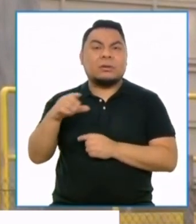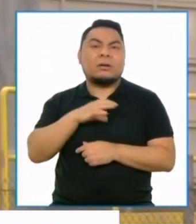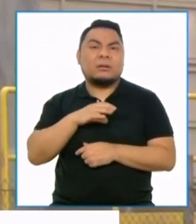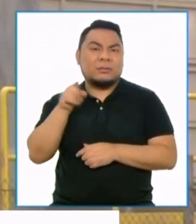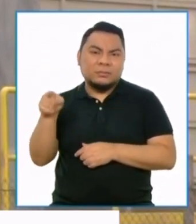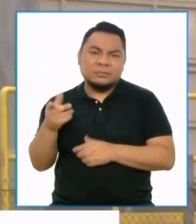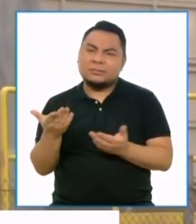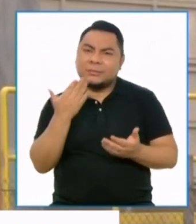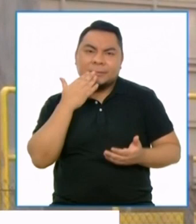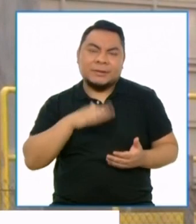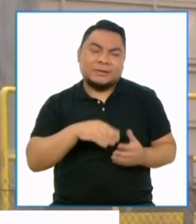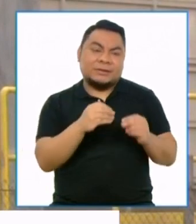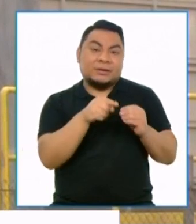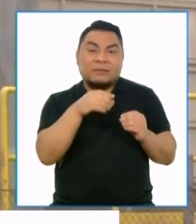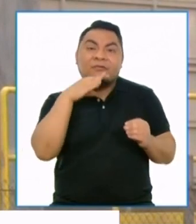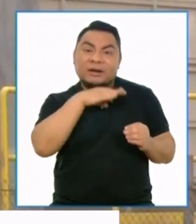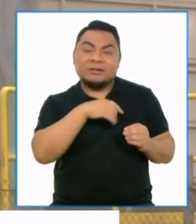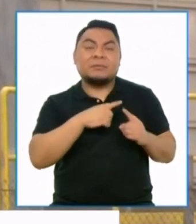con mucha